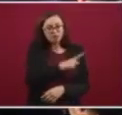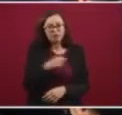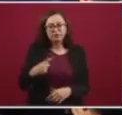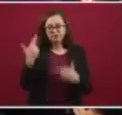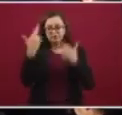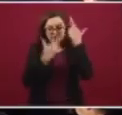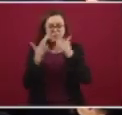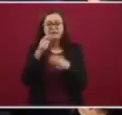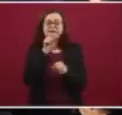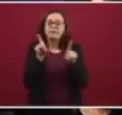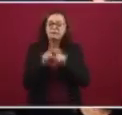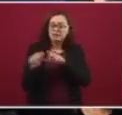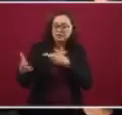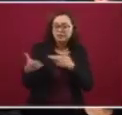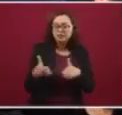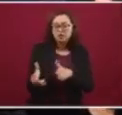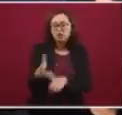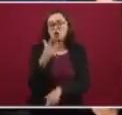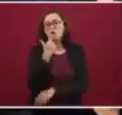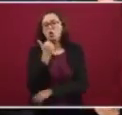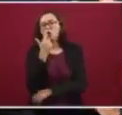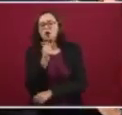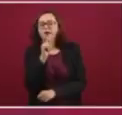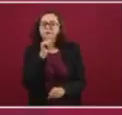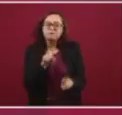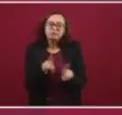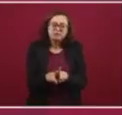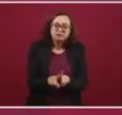algo que